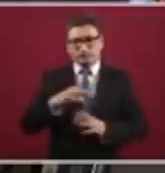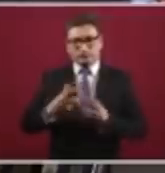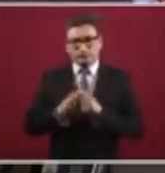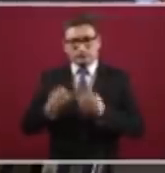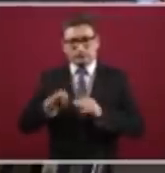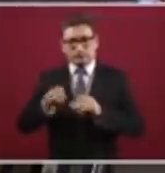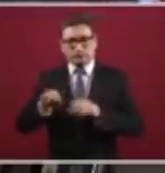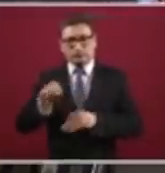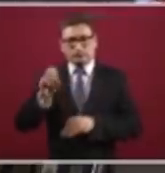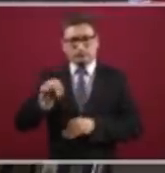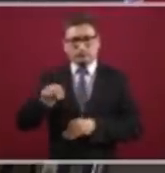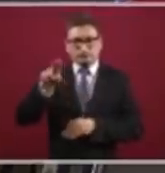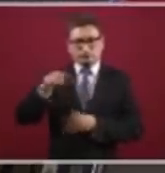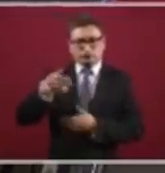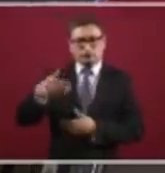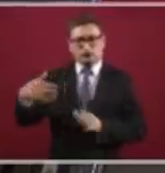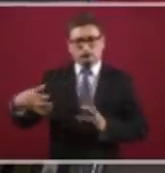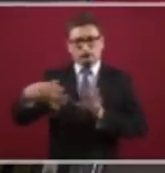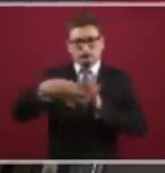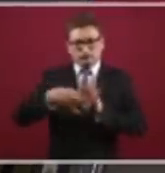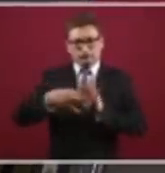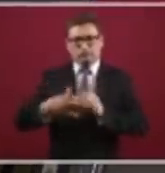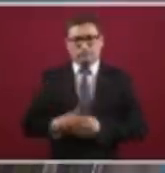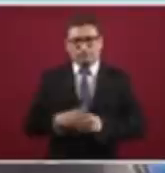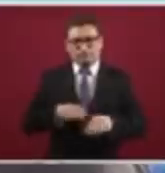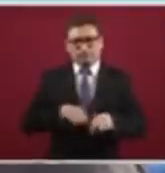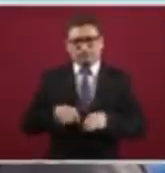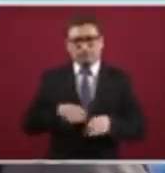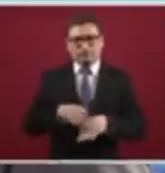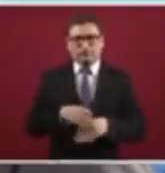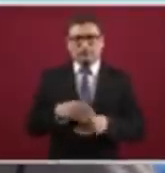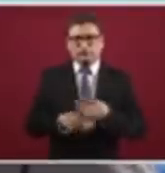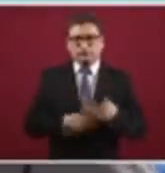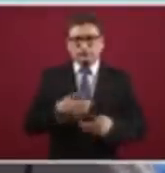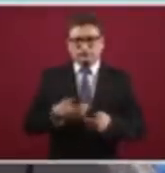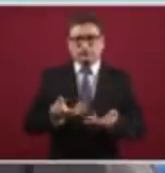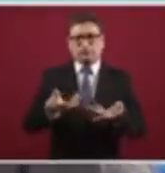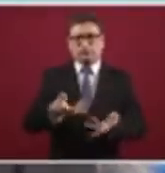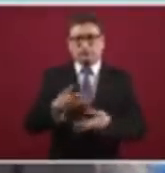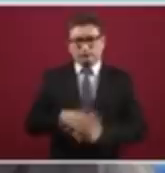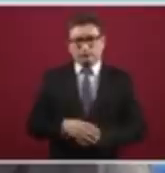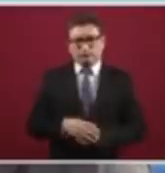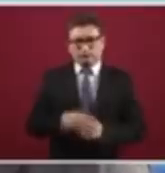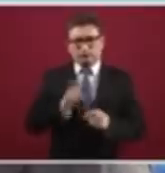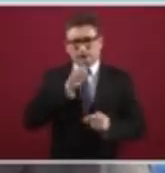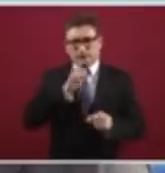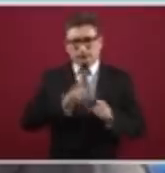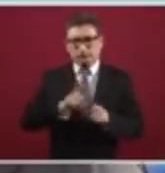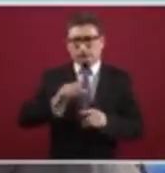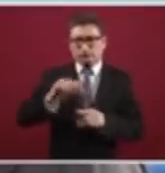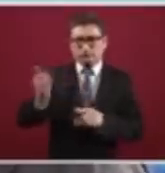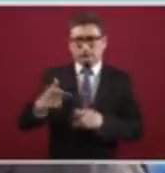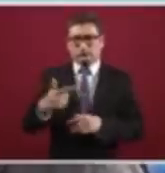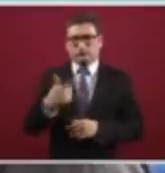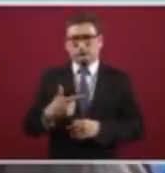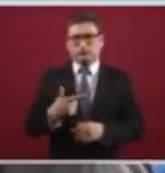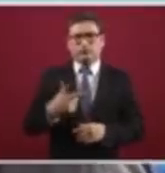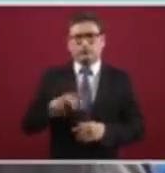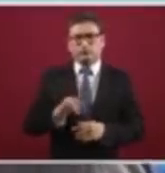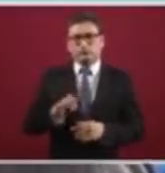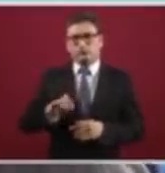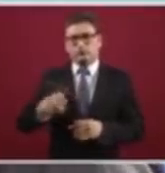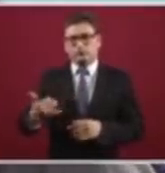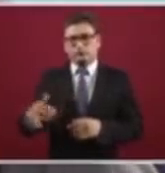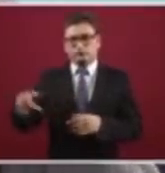de la alta comisionada de derechos humanos de naciones unidas se hará lo propio con los demás integrantes del gay para que sin